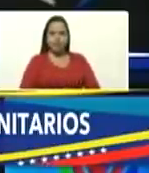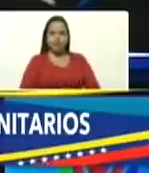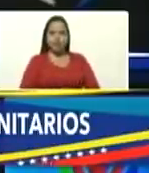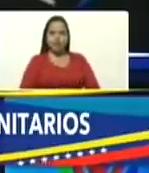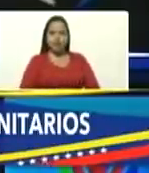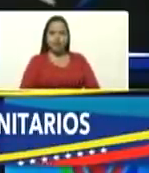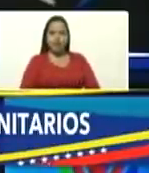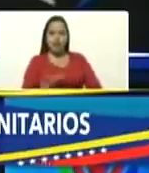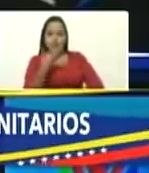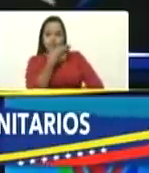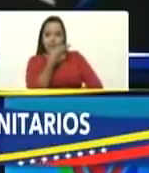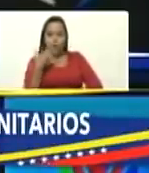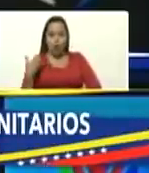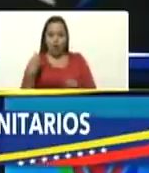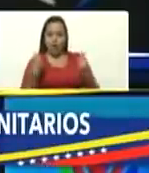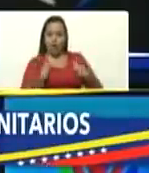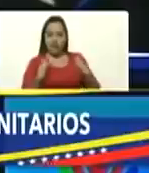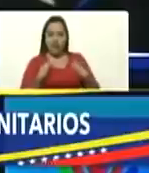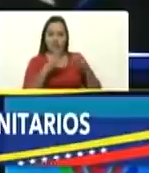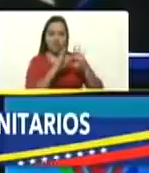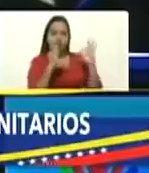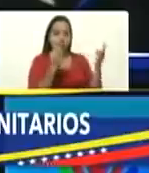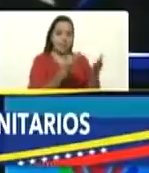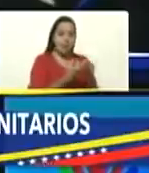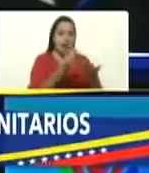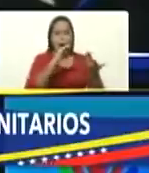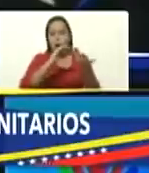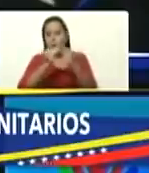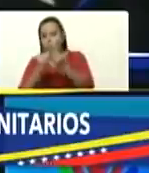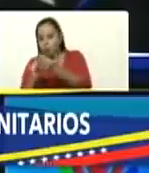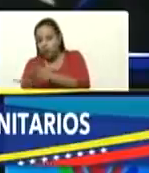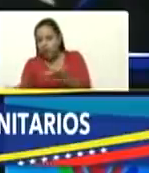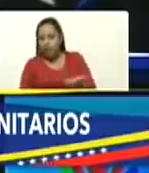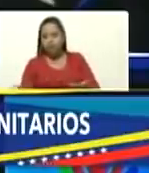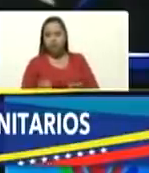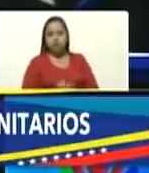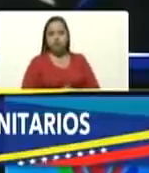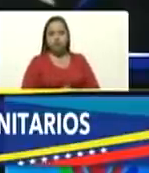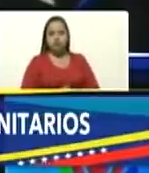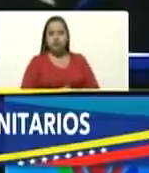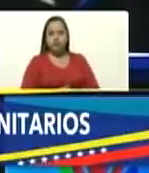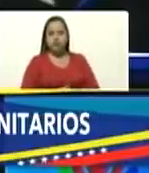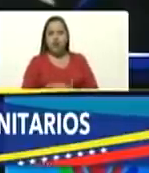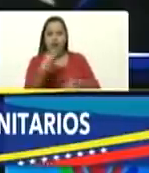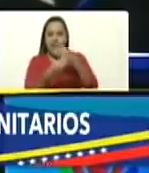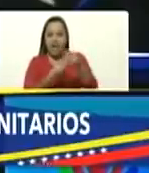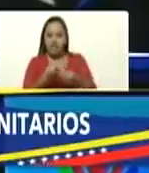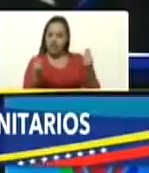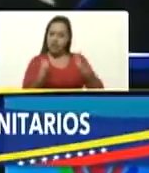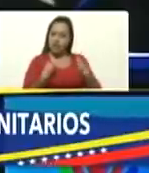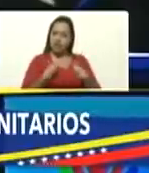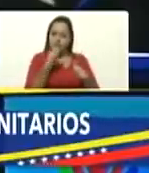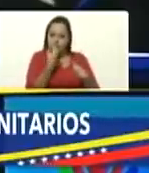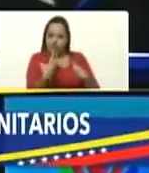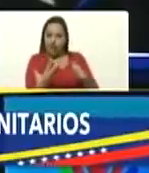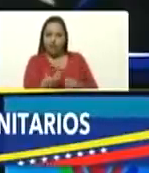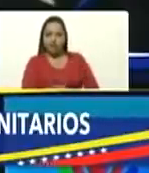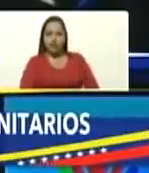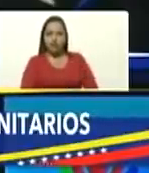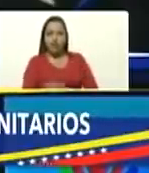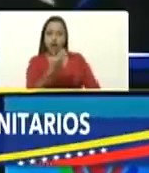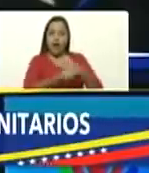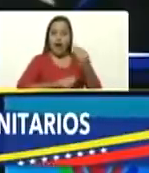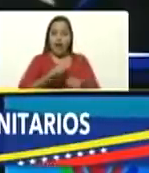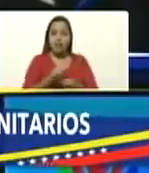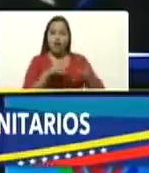en mejorar la vida de su familia, de su comunidad, en construir el vivir viviendo, en